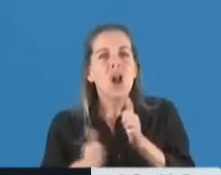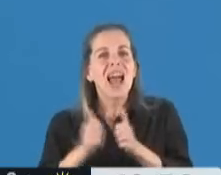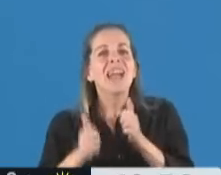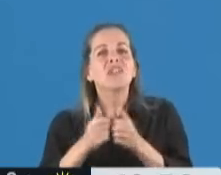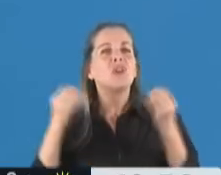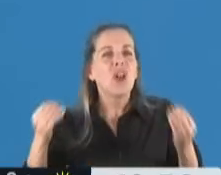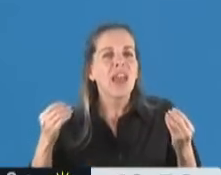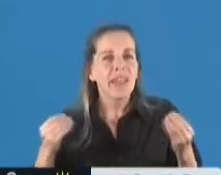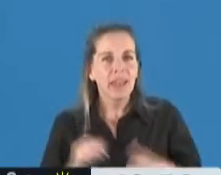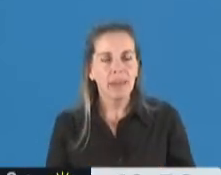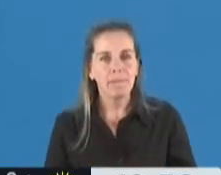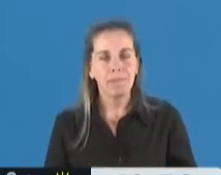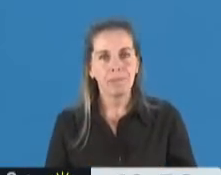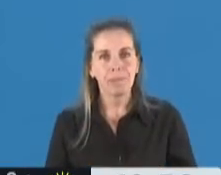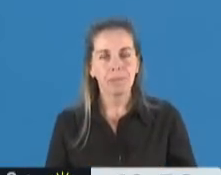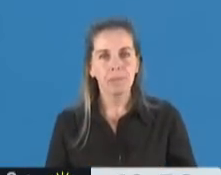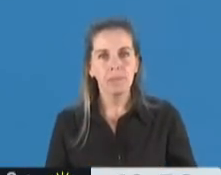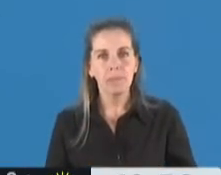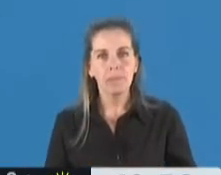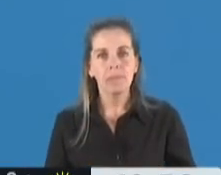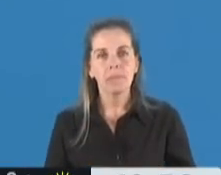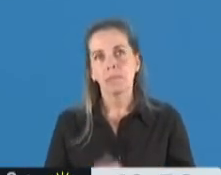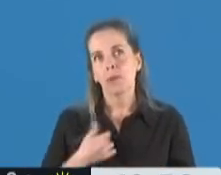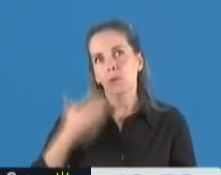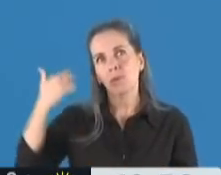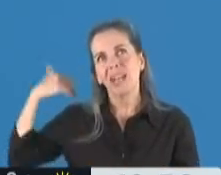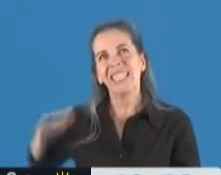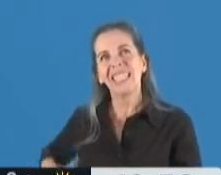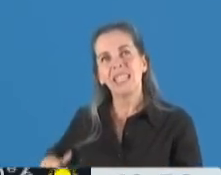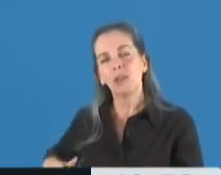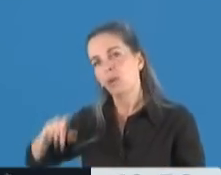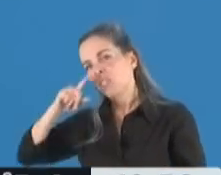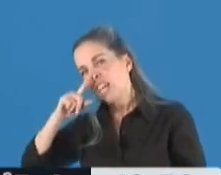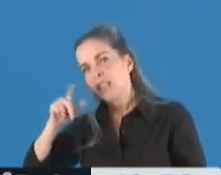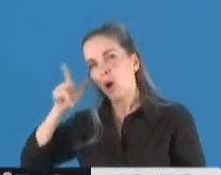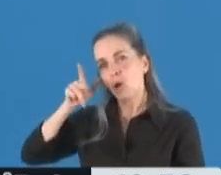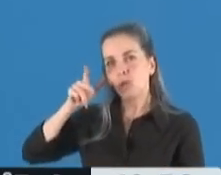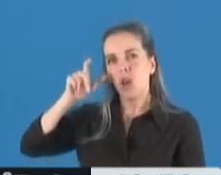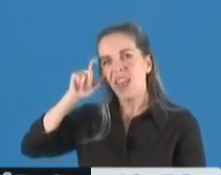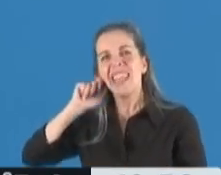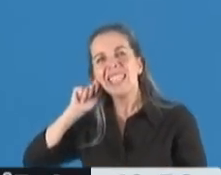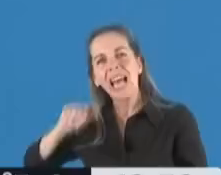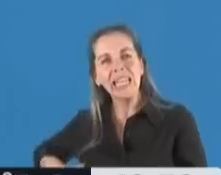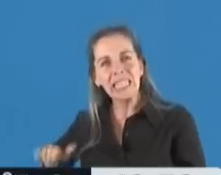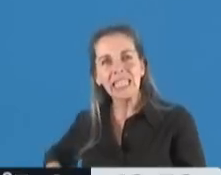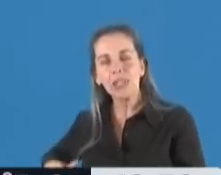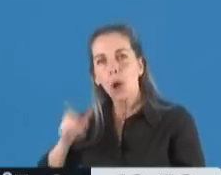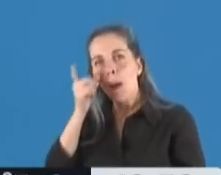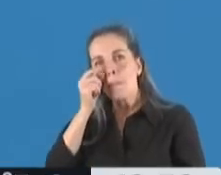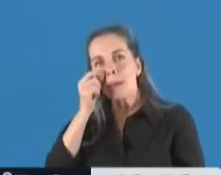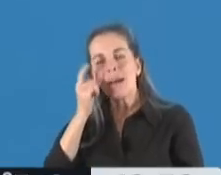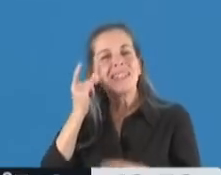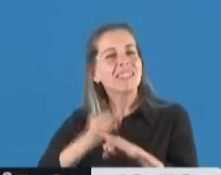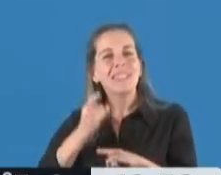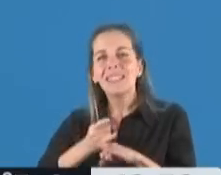de que cuando yo tenía 7, 8, 10 años, papá tenía la costumbre de